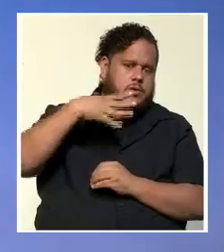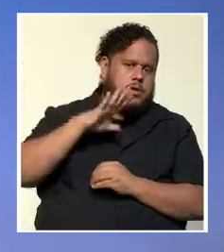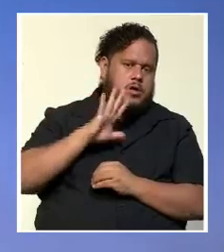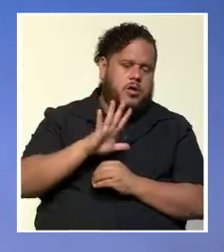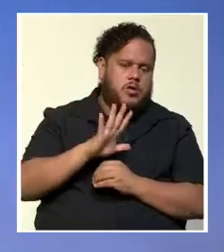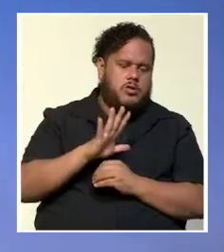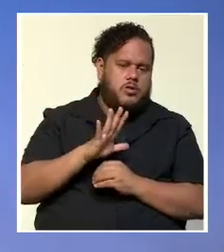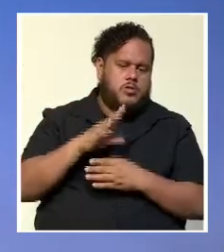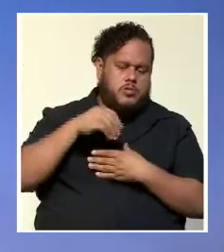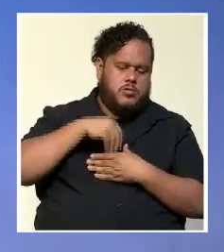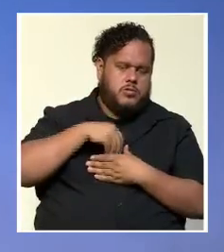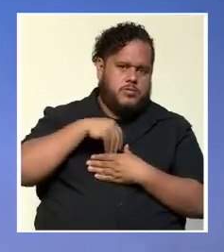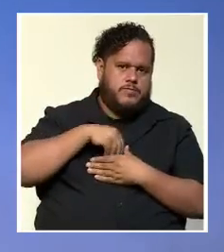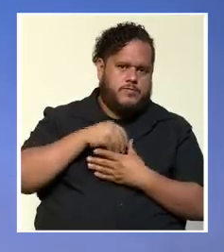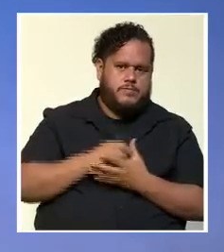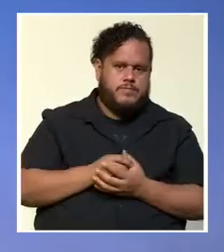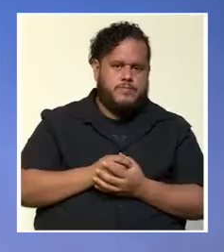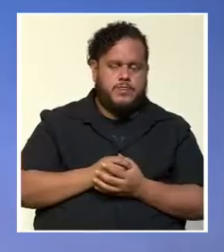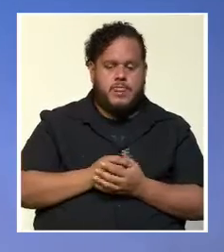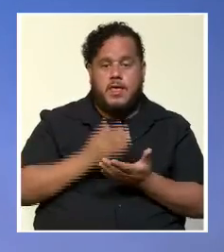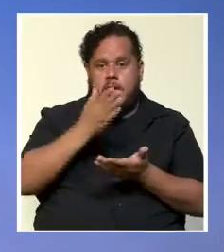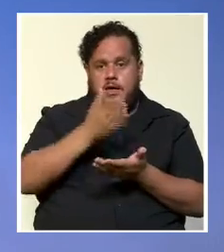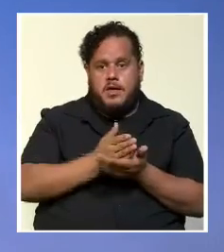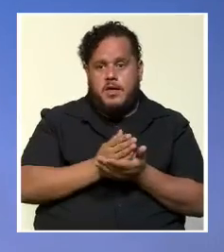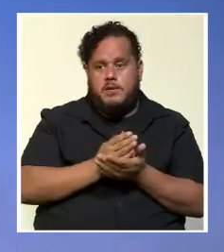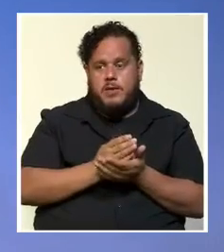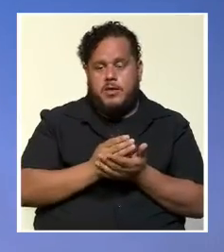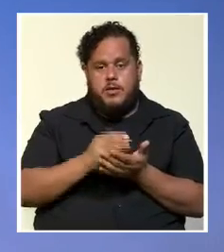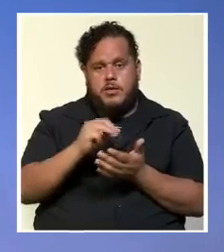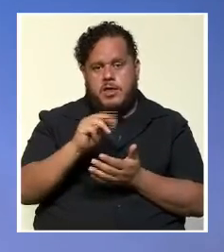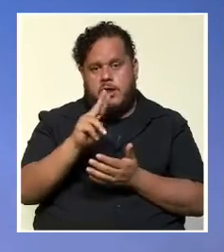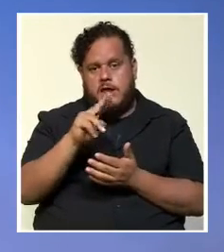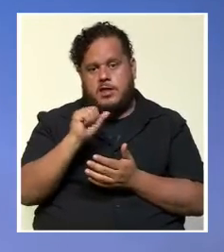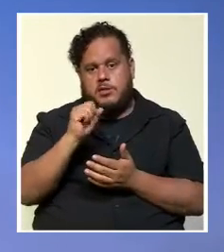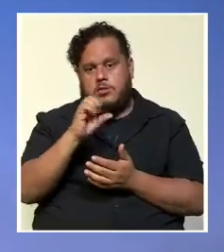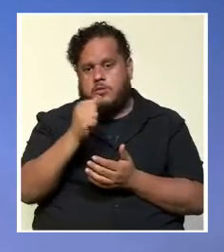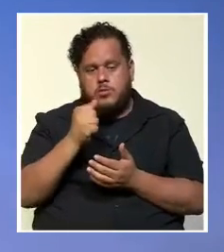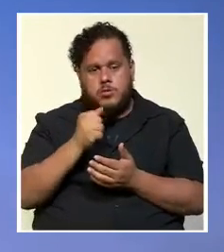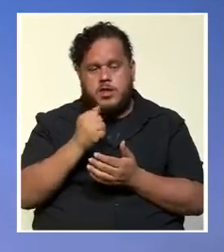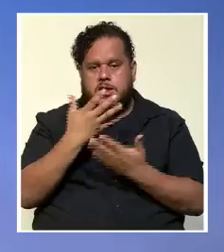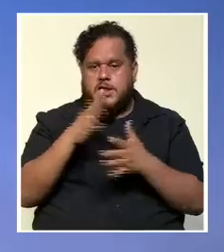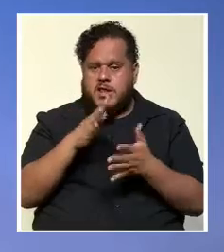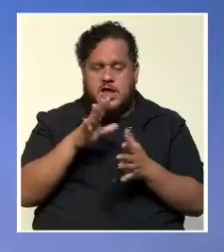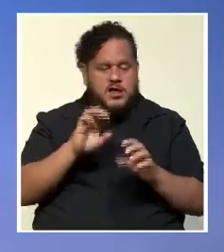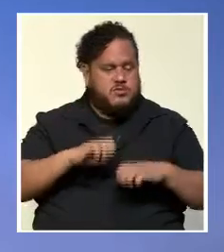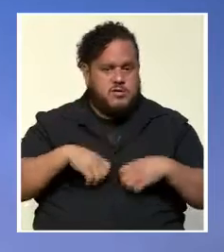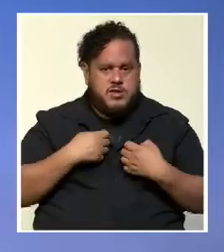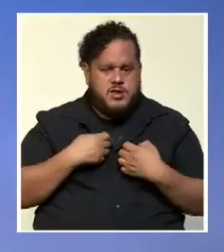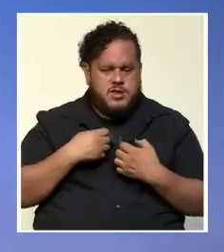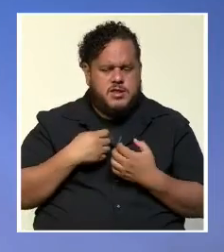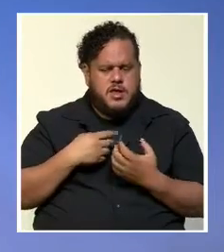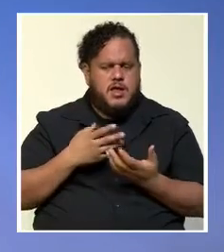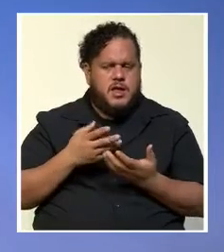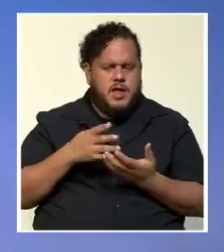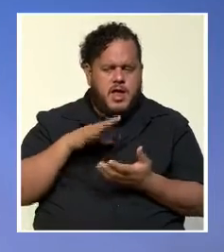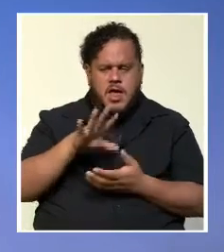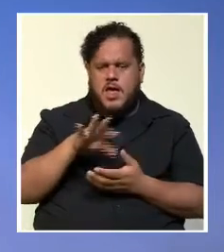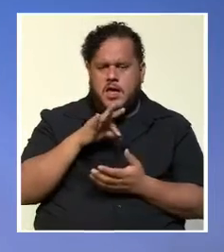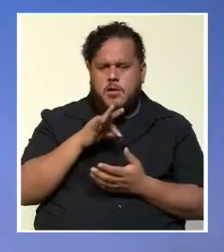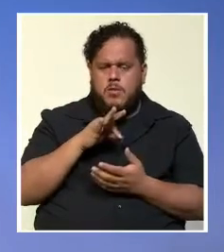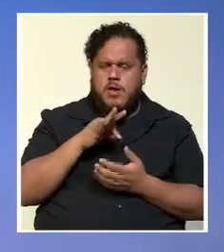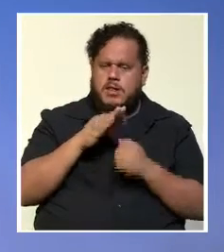marejadas internas. En medio de las musas extintas se encuentran consuelo, a pesar de que no